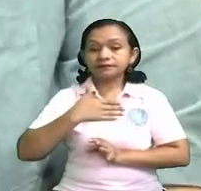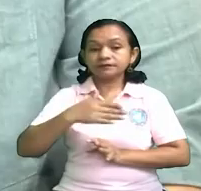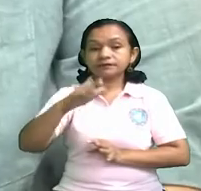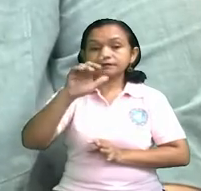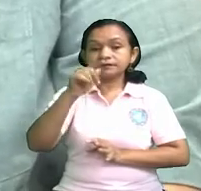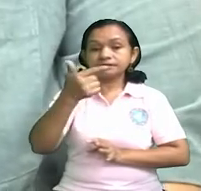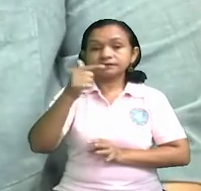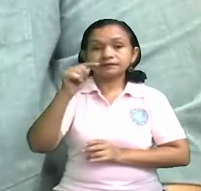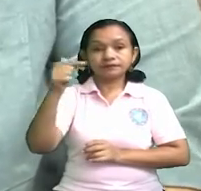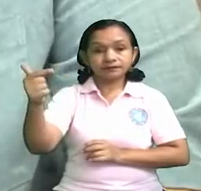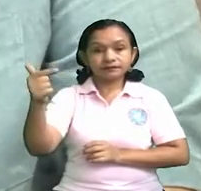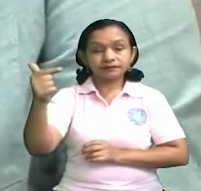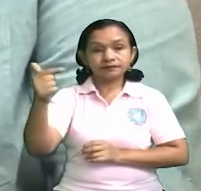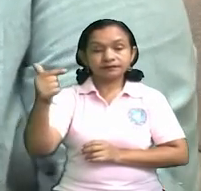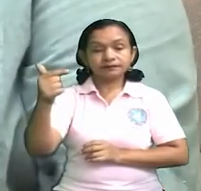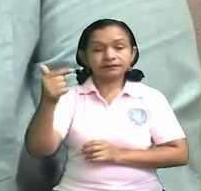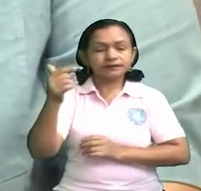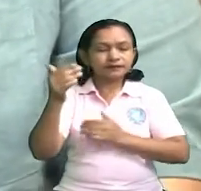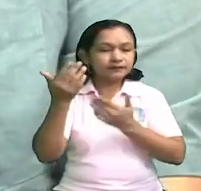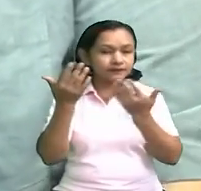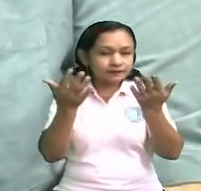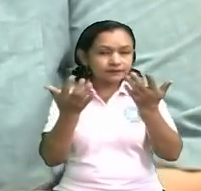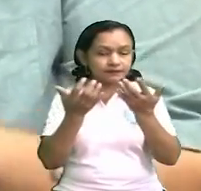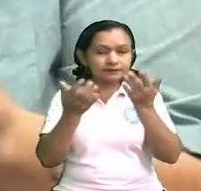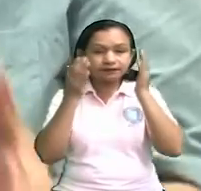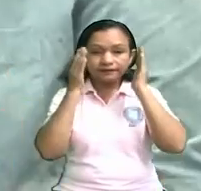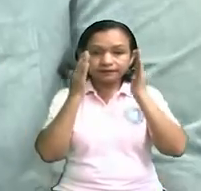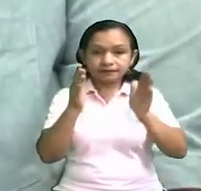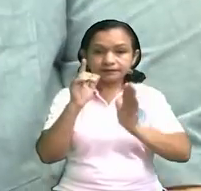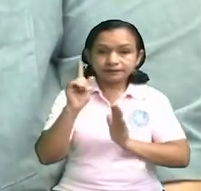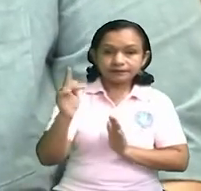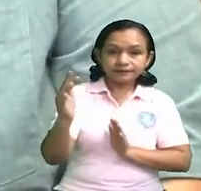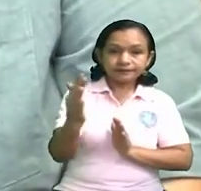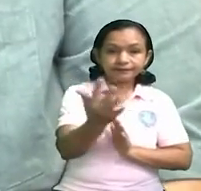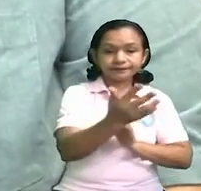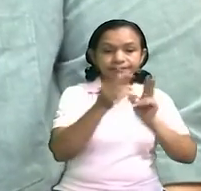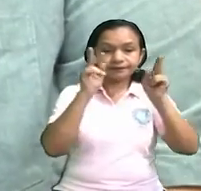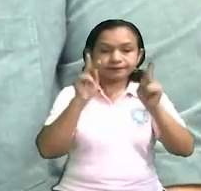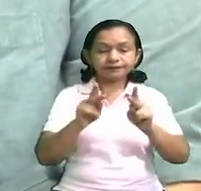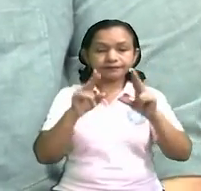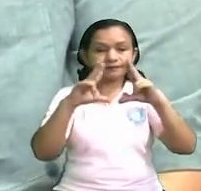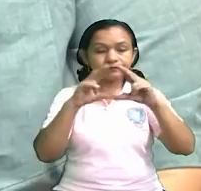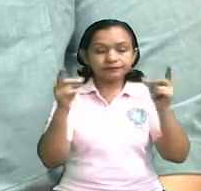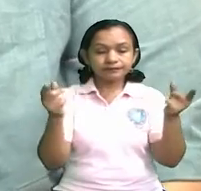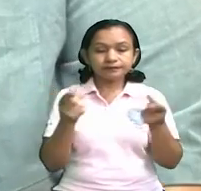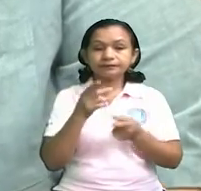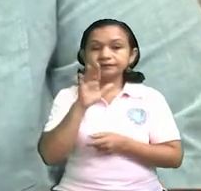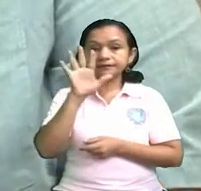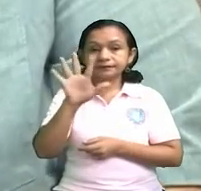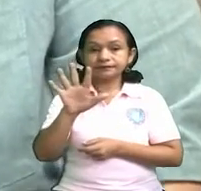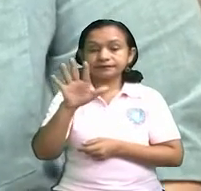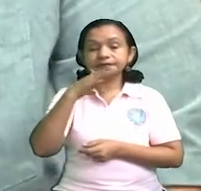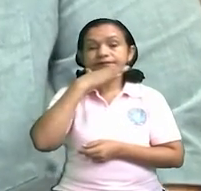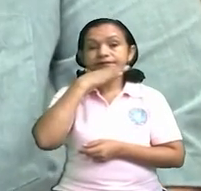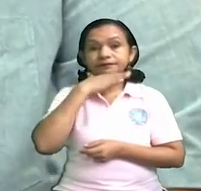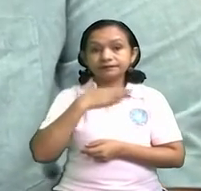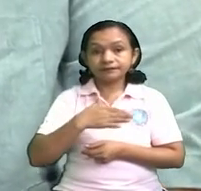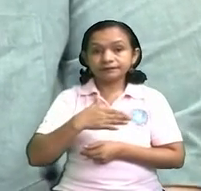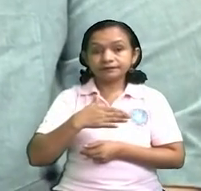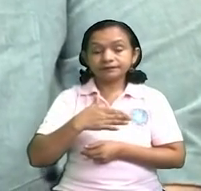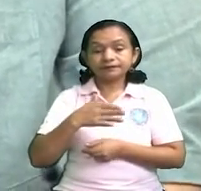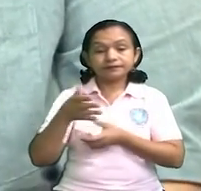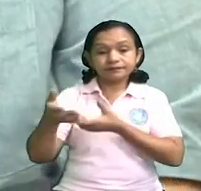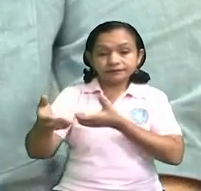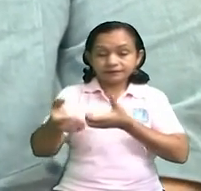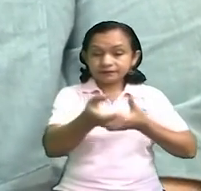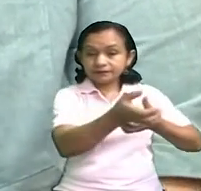número 77. Estamos acercando los servicios a todos los nicaragüenses. El 5 de diciembre vamos a estar inaugurando la estación